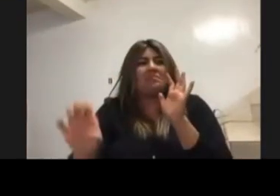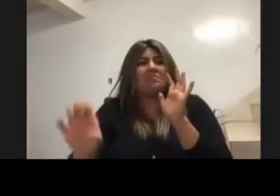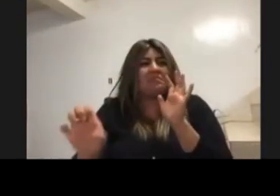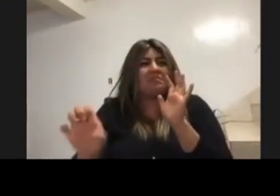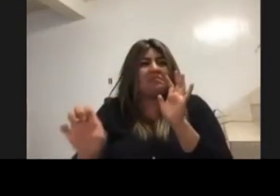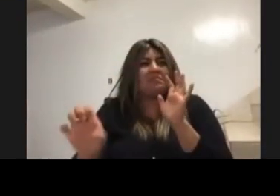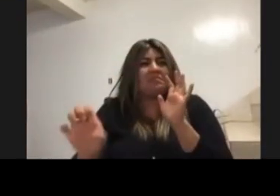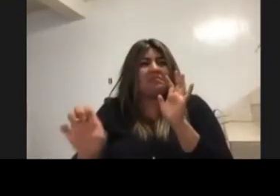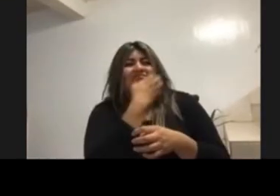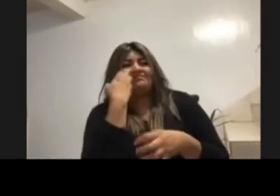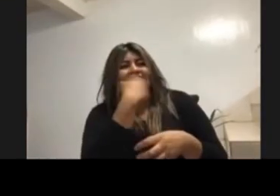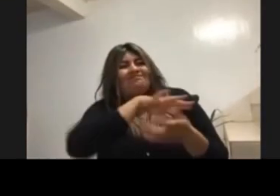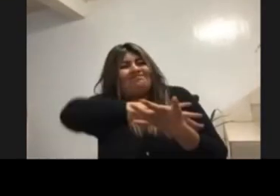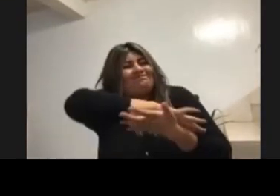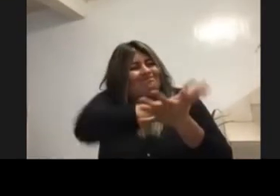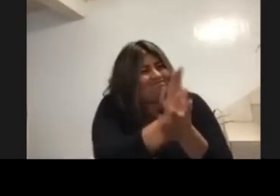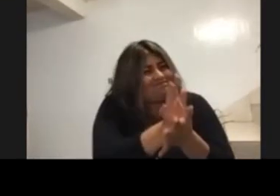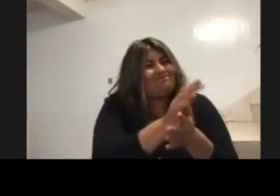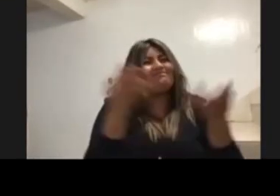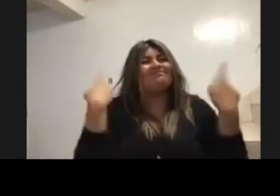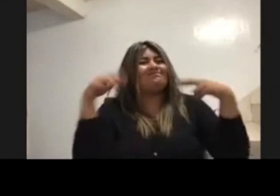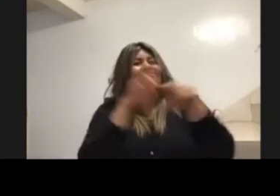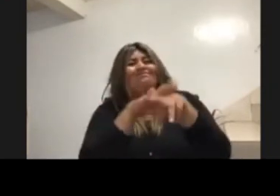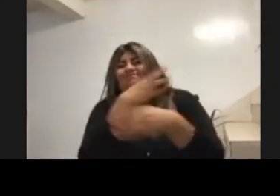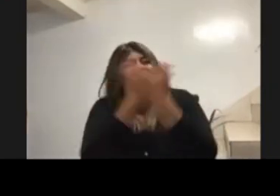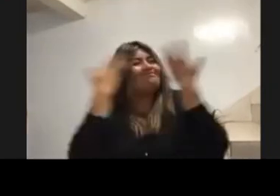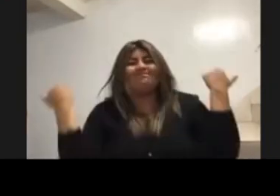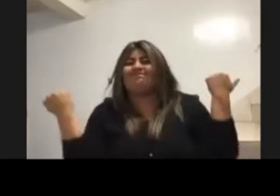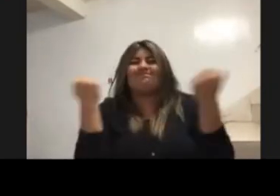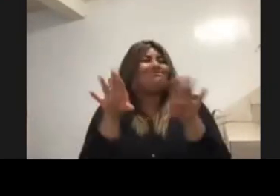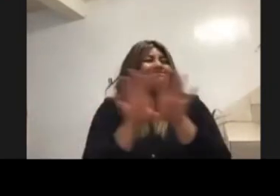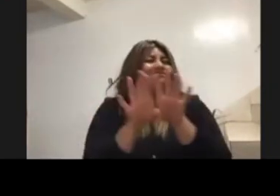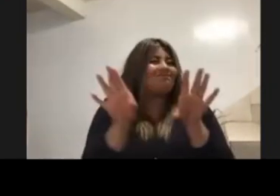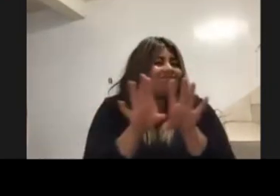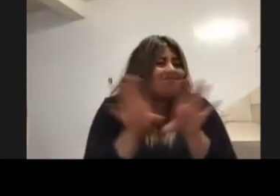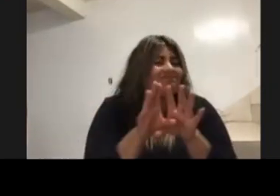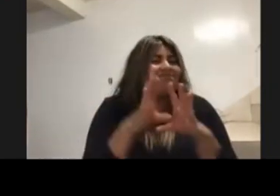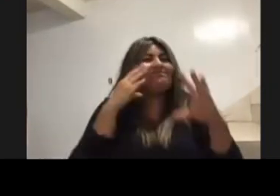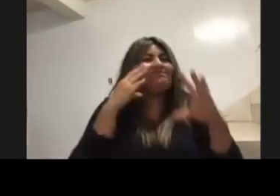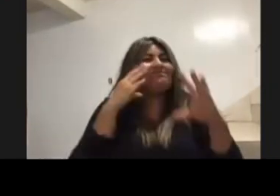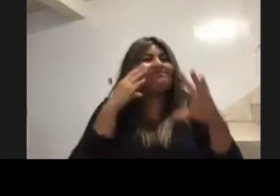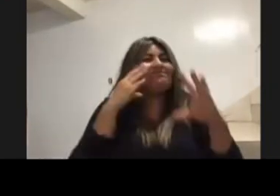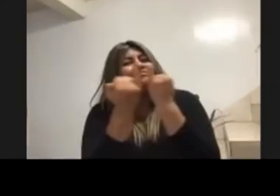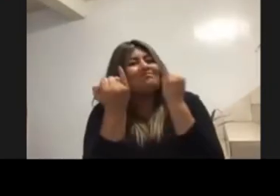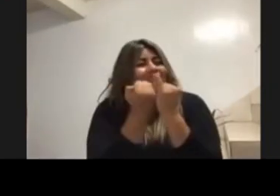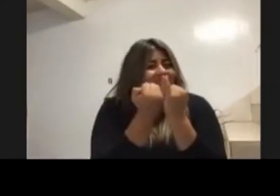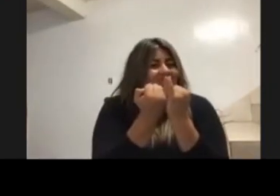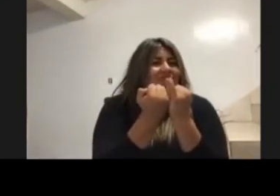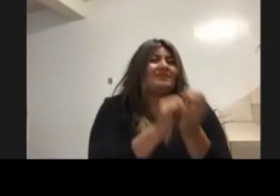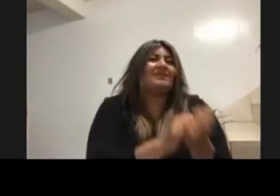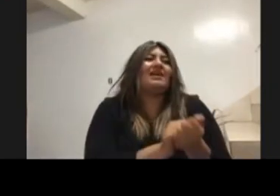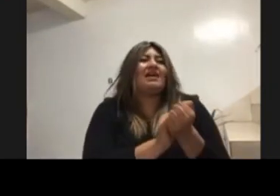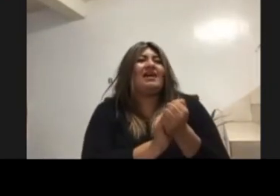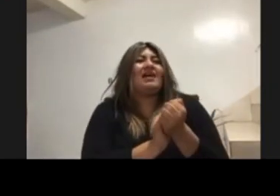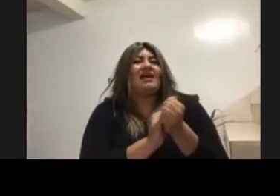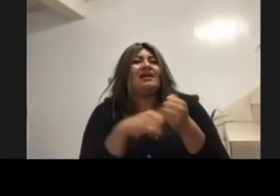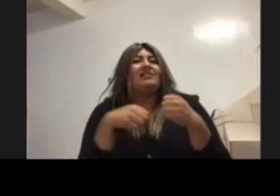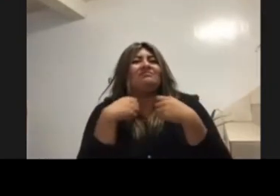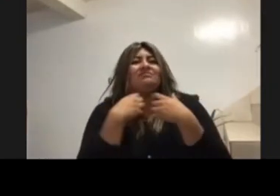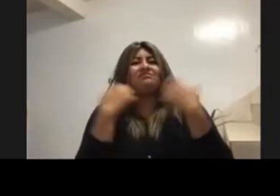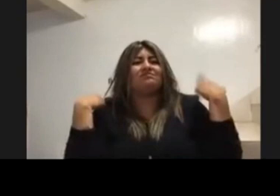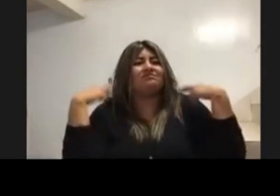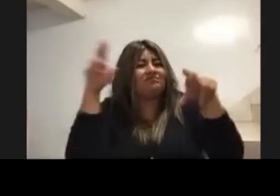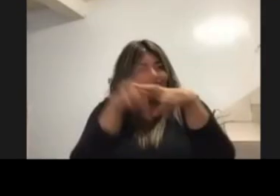el maestro no sabe atender al alumno, tampoco que se quede en el centro de atención múltiple o escuela de educación especial porque